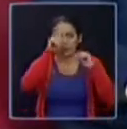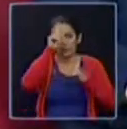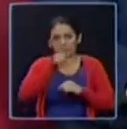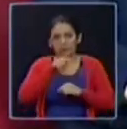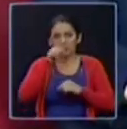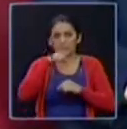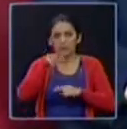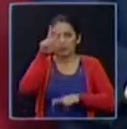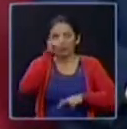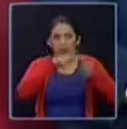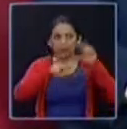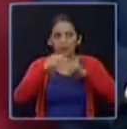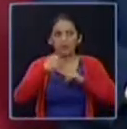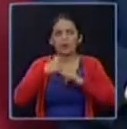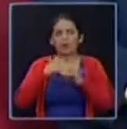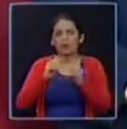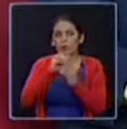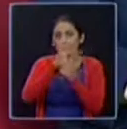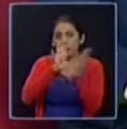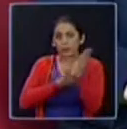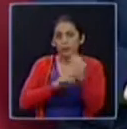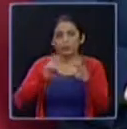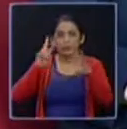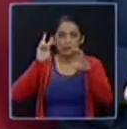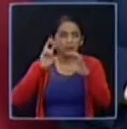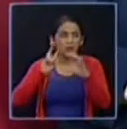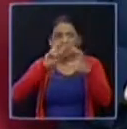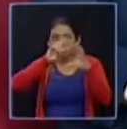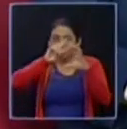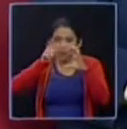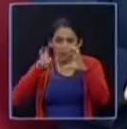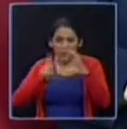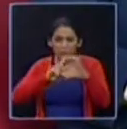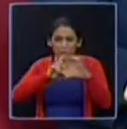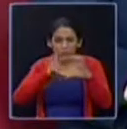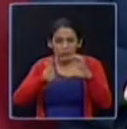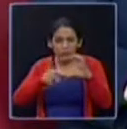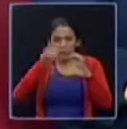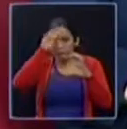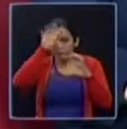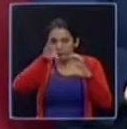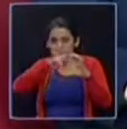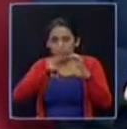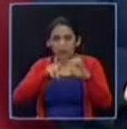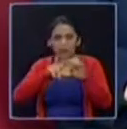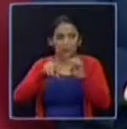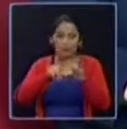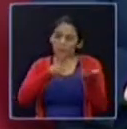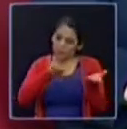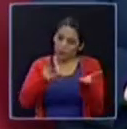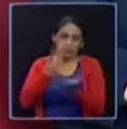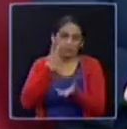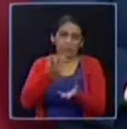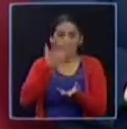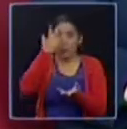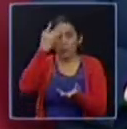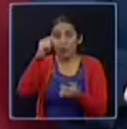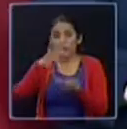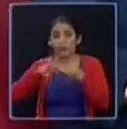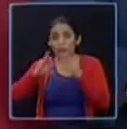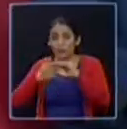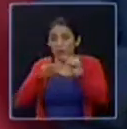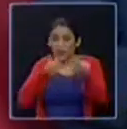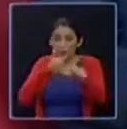concesiones mineras y proyectos que ya están en marcha. Aseguran que existen afectaciones ambientales y contra las poblaciones